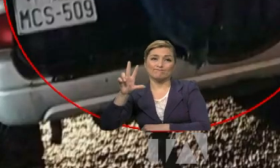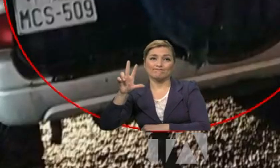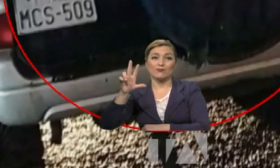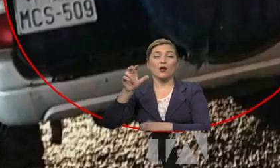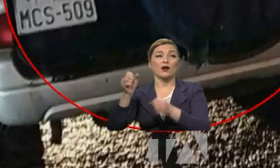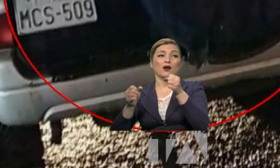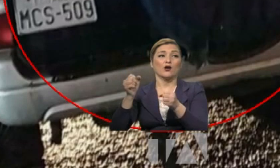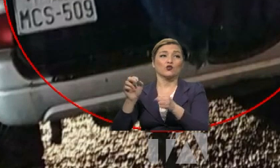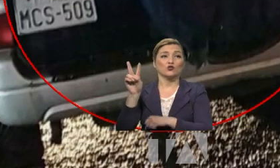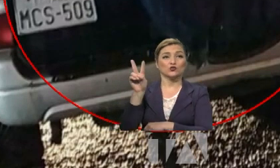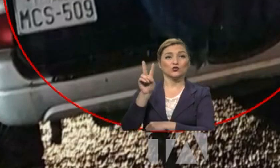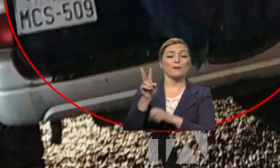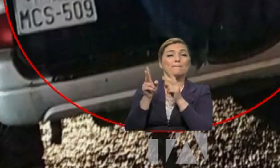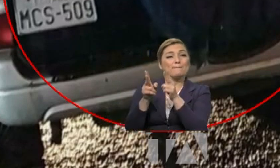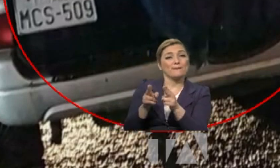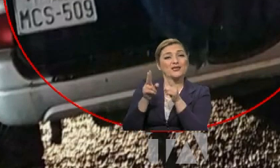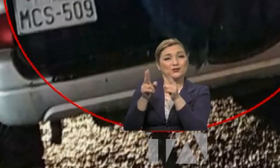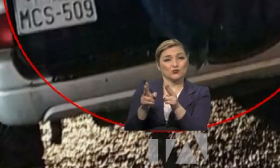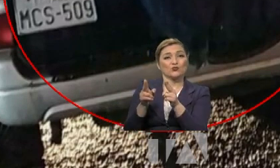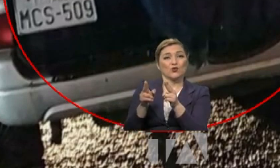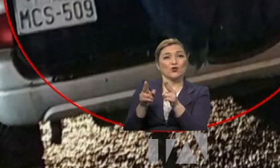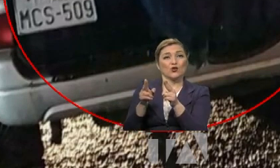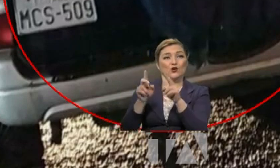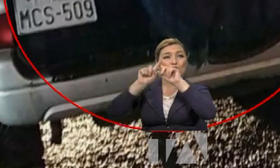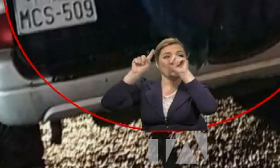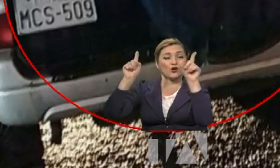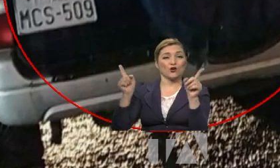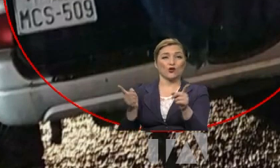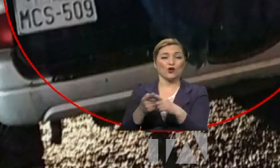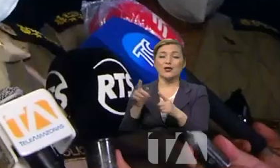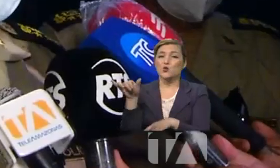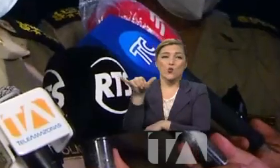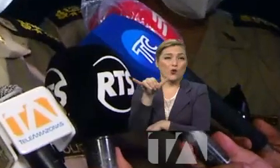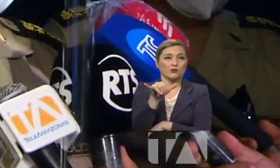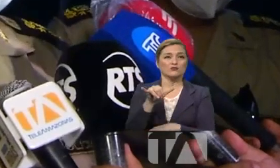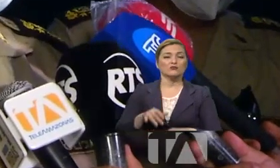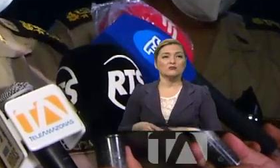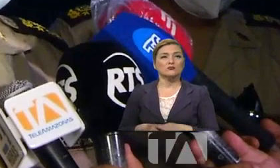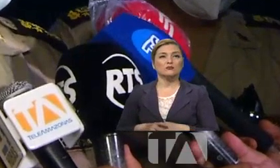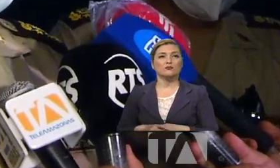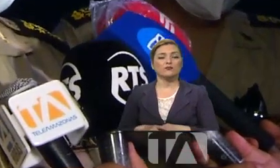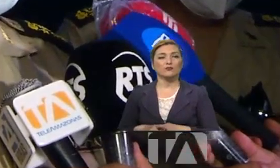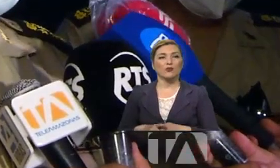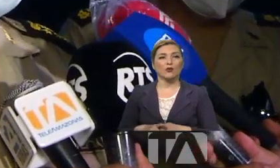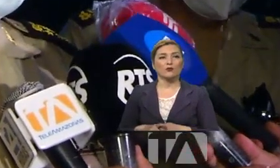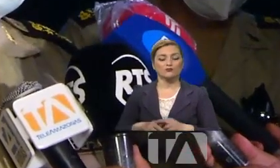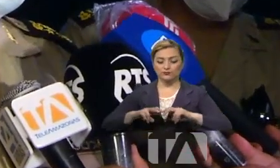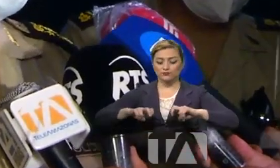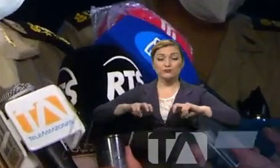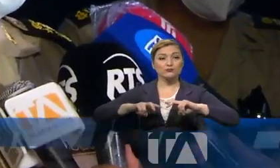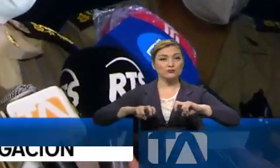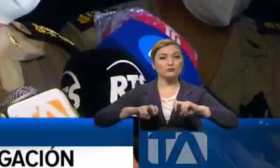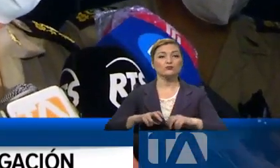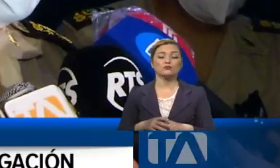dos automotores tienen la misma ubicación de la lona del cubre llantas trasero. Estamos haciendo las investigaciones respectivas, pero por